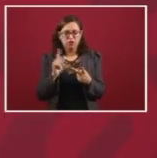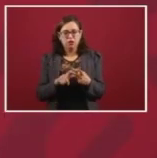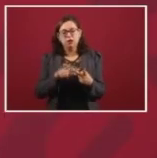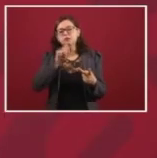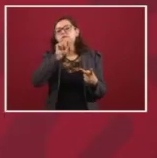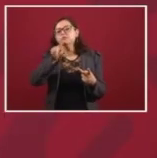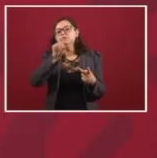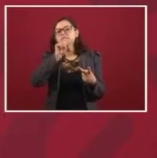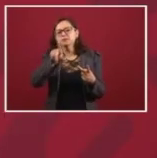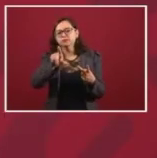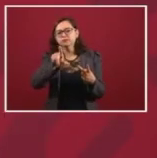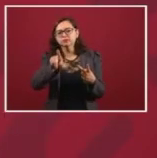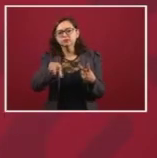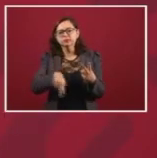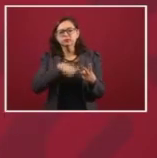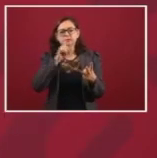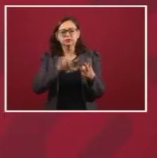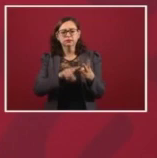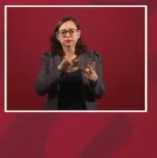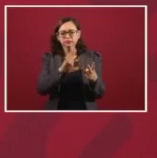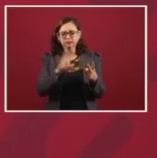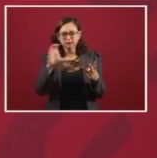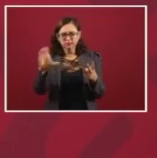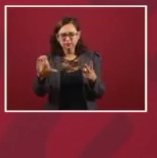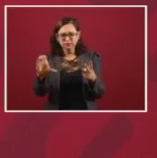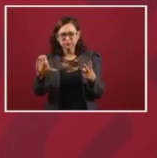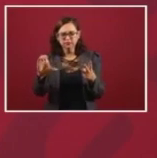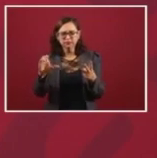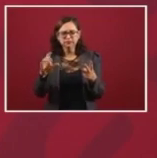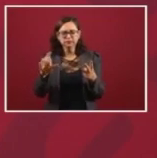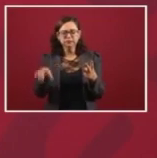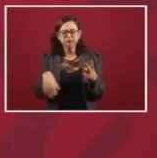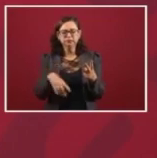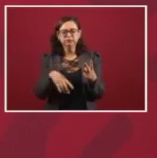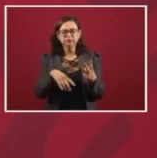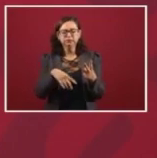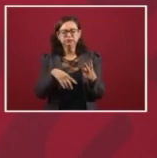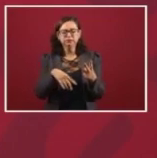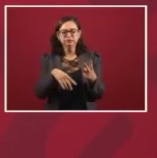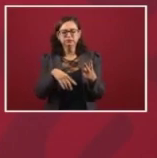Jalisco, Baja California,